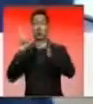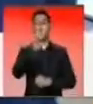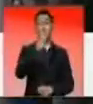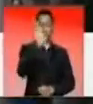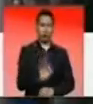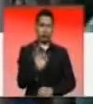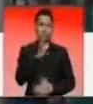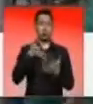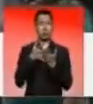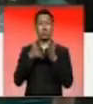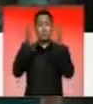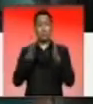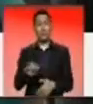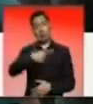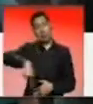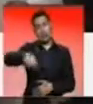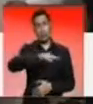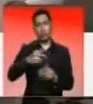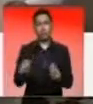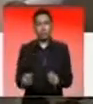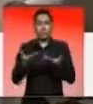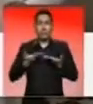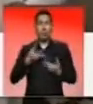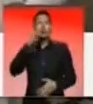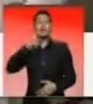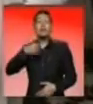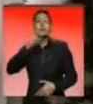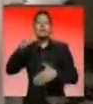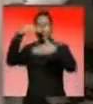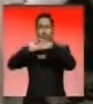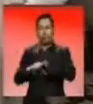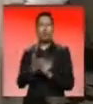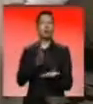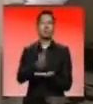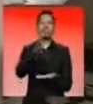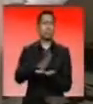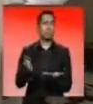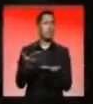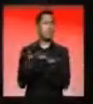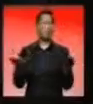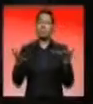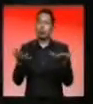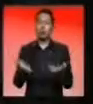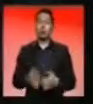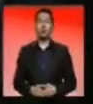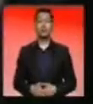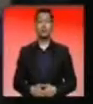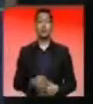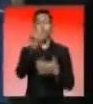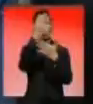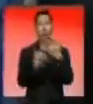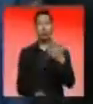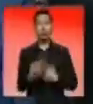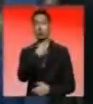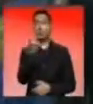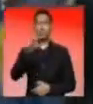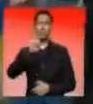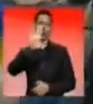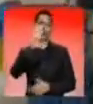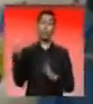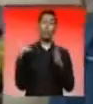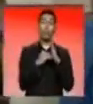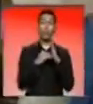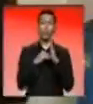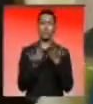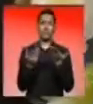los estudiantes obtienen en esta prueba el acceso a las carreras que desean seguir. En total son 145 mil cupos que